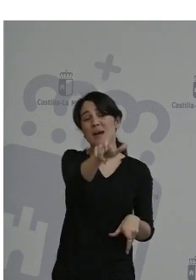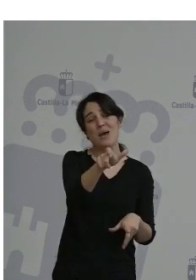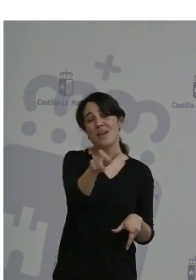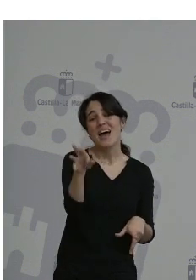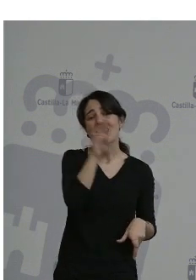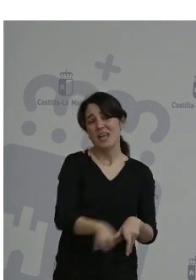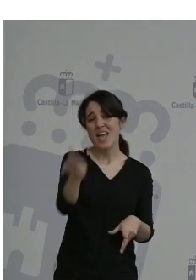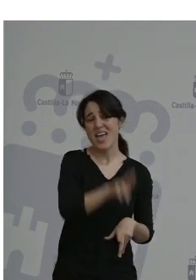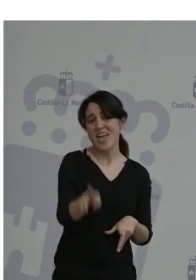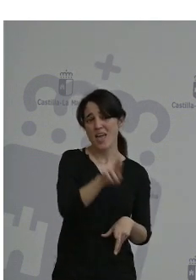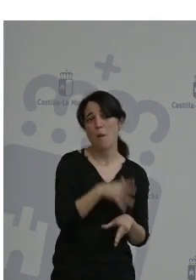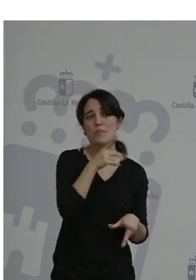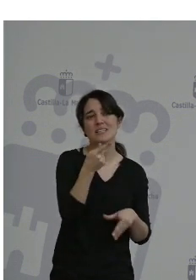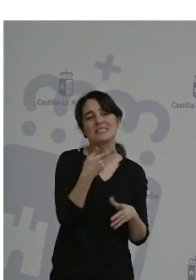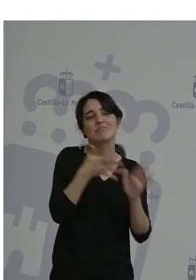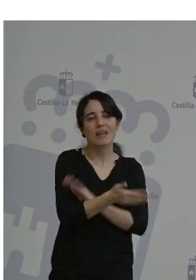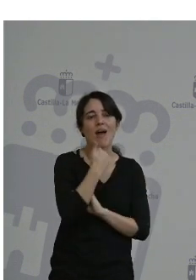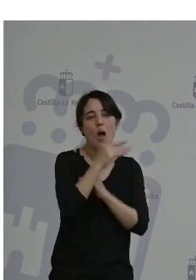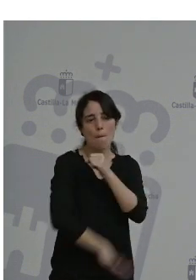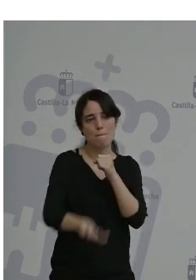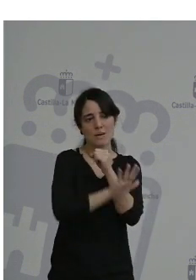en todos estos procesos selectivos.